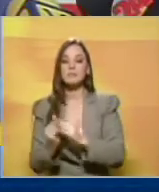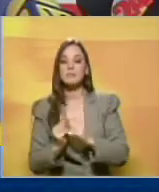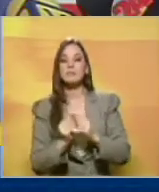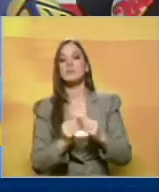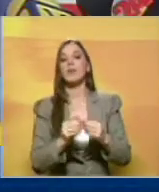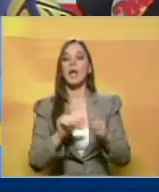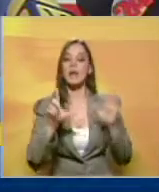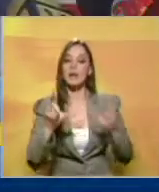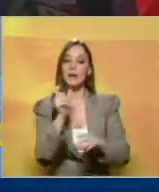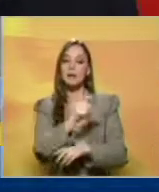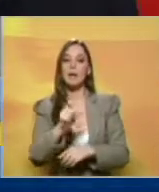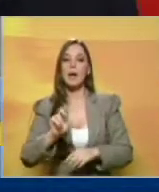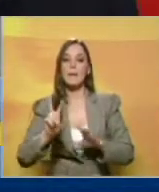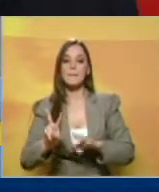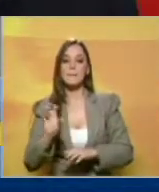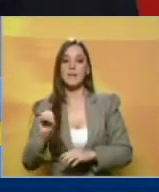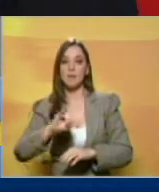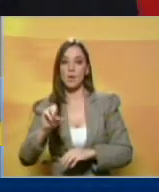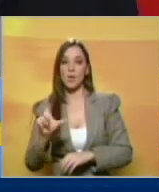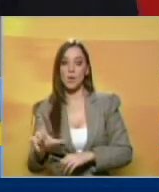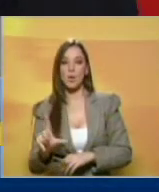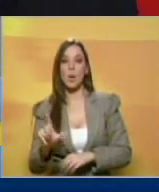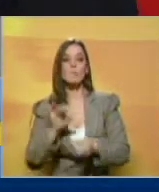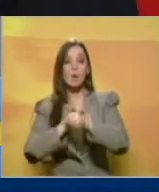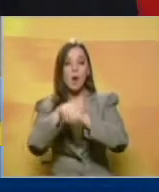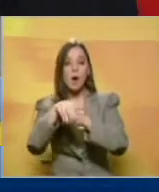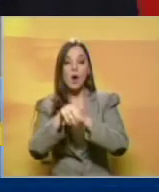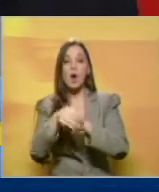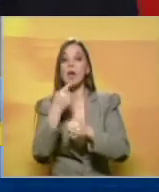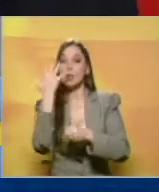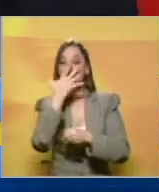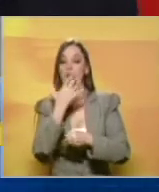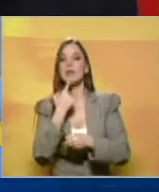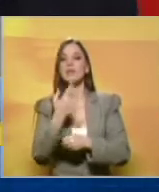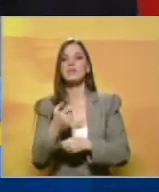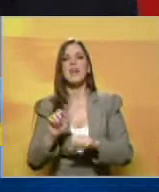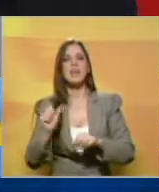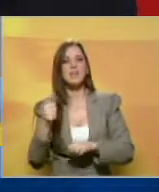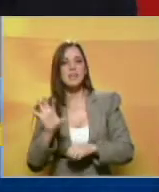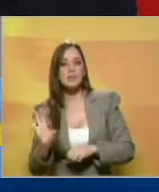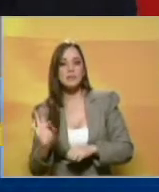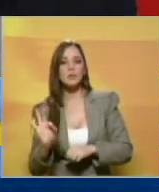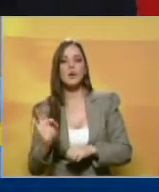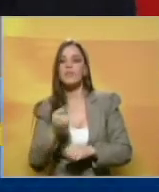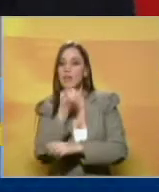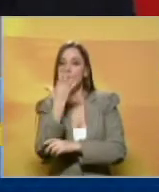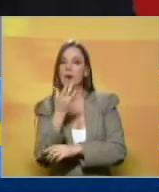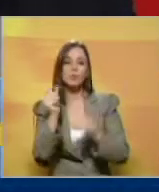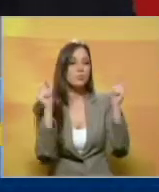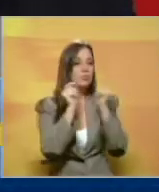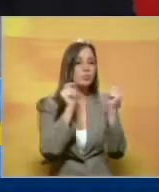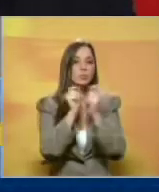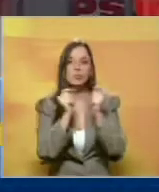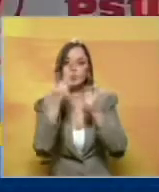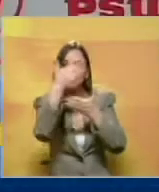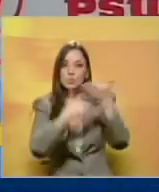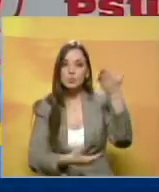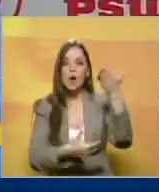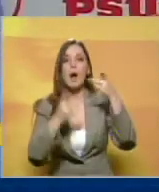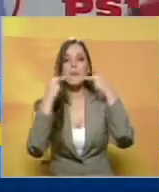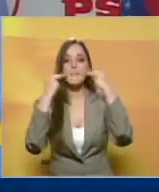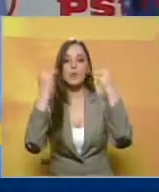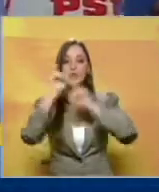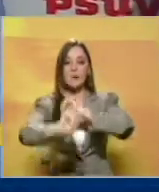20 de julio. Jorge Rodríguez resaltó que desde el 19 de mayo se realizará la discusión del documento de política